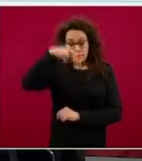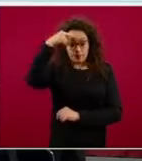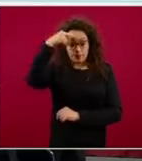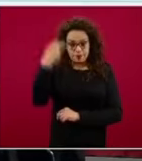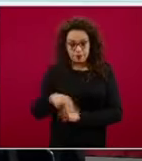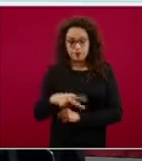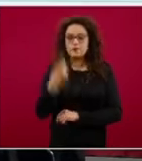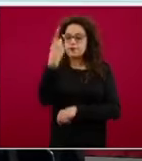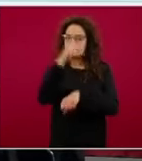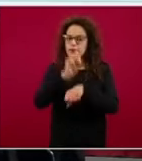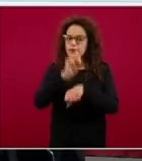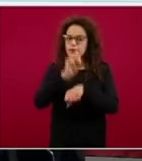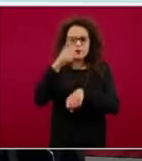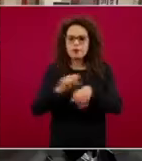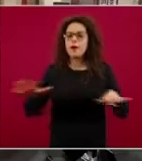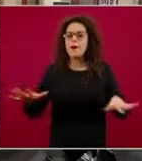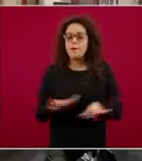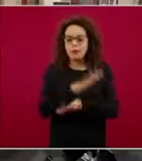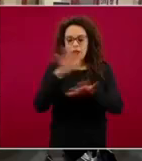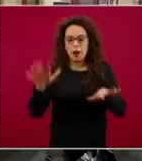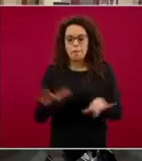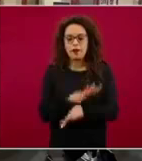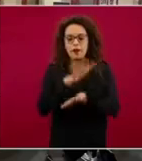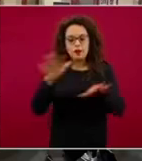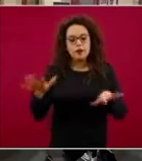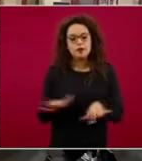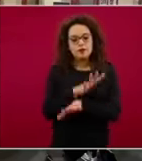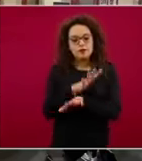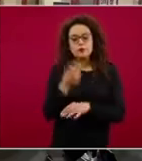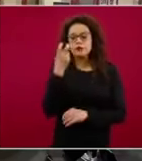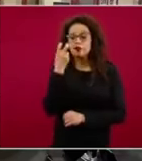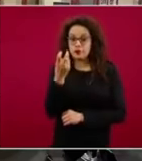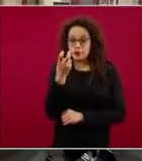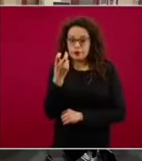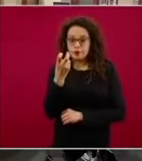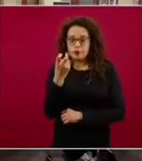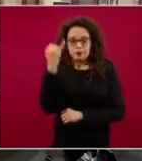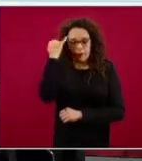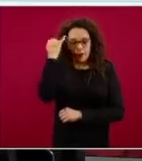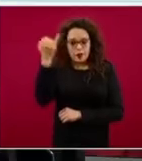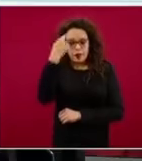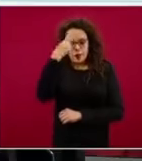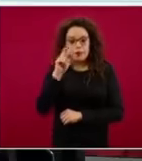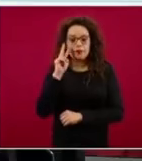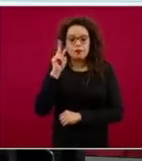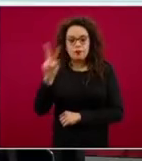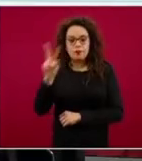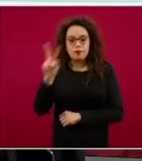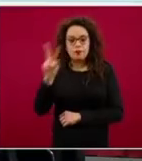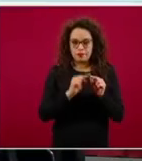cada semana. Y esa es la idea fundamental de esta gráfica. Veamos.